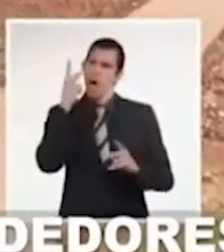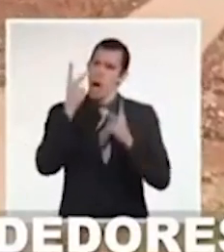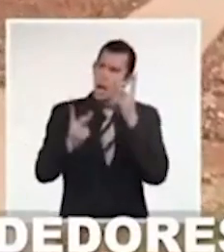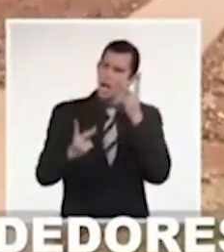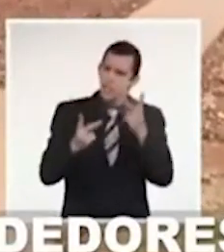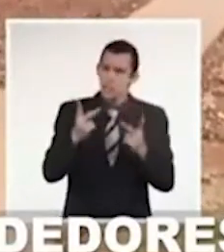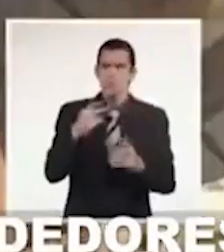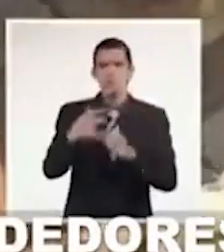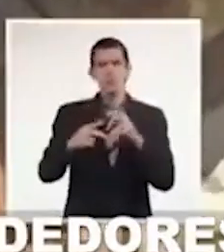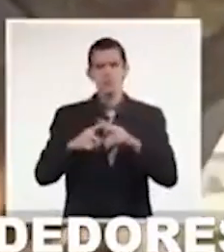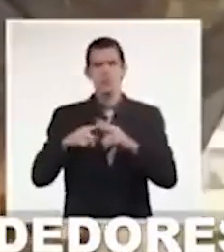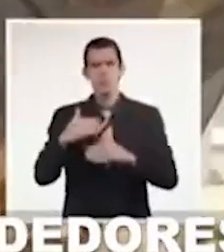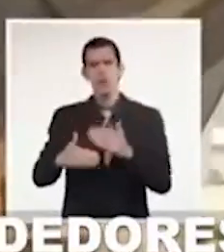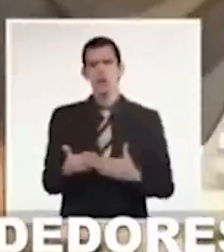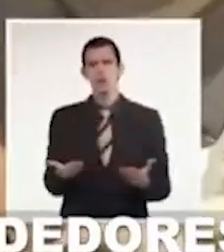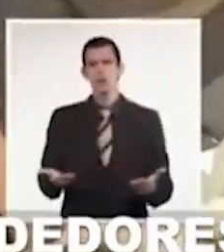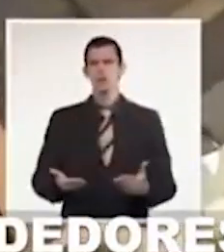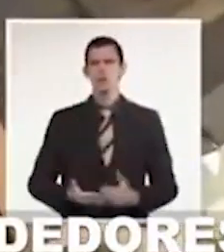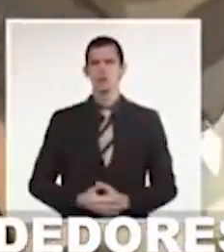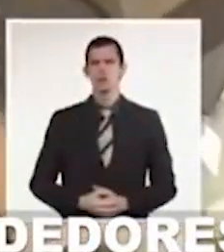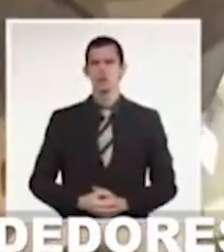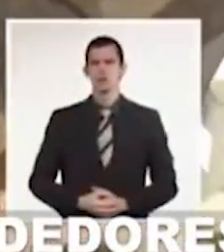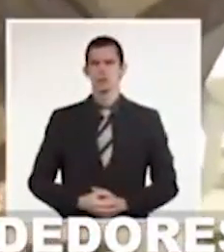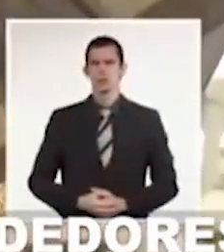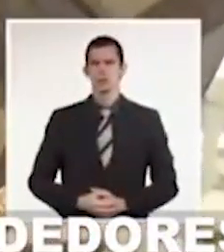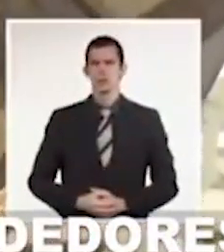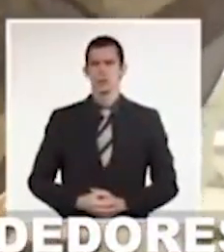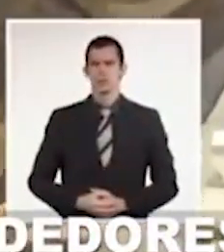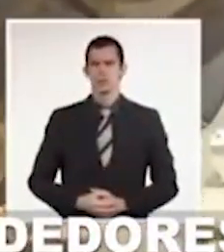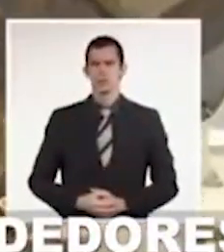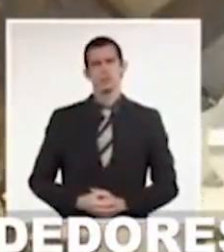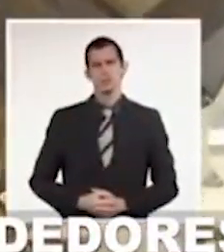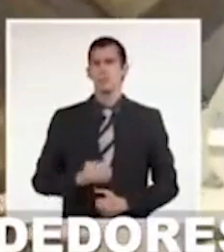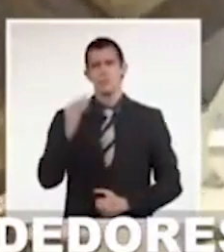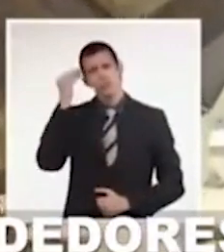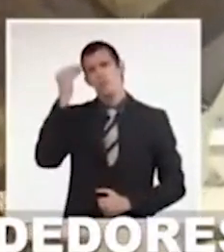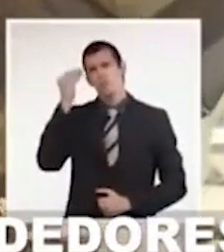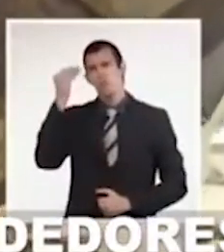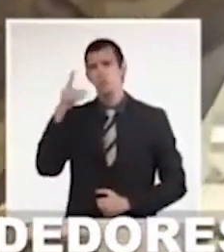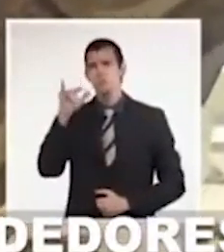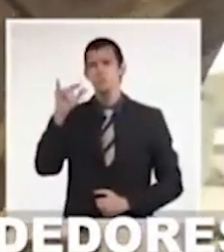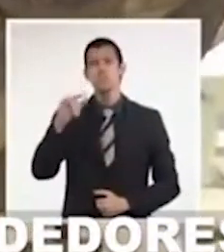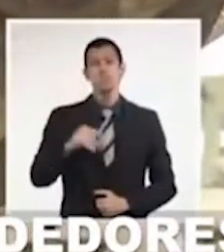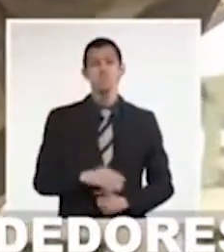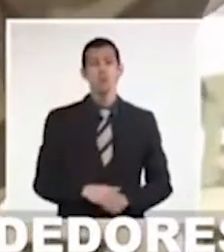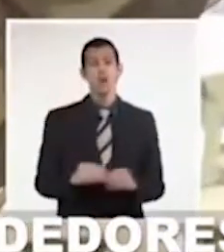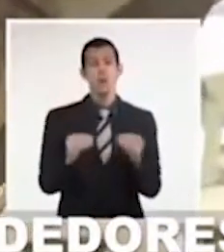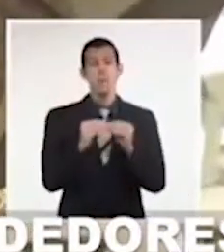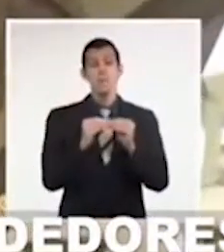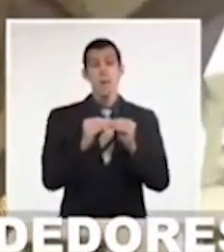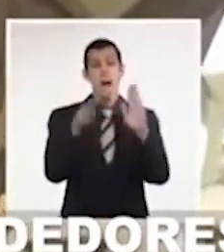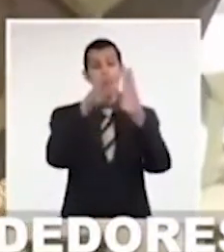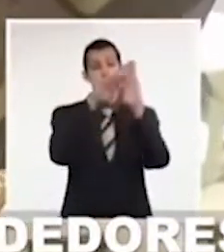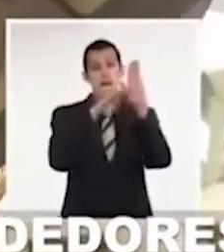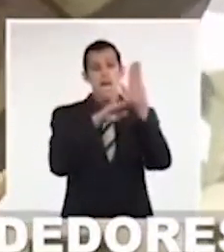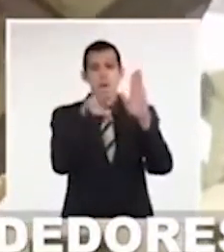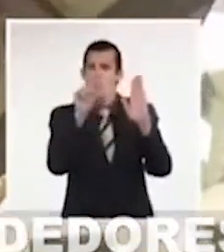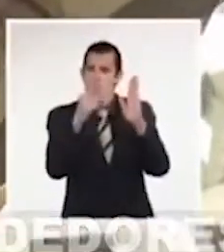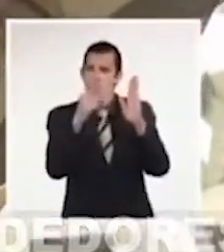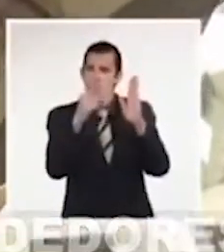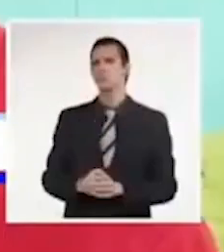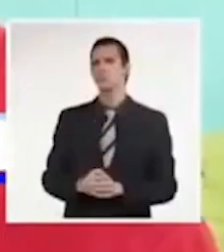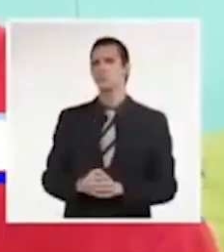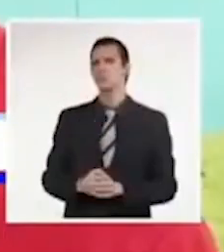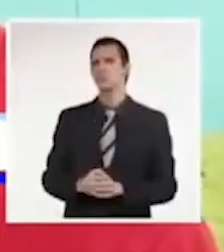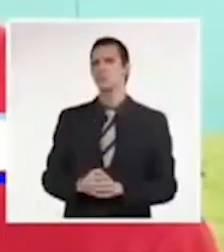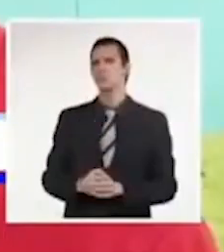esa situación. Pero yo pienso que sí hacen falta medidas, porque los precios están subiendo indiscriminadamente. Toda la semana uno va y le han subido los